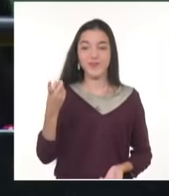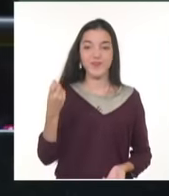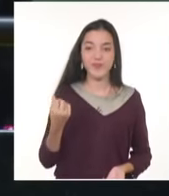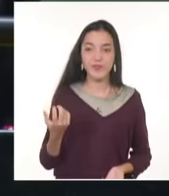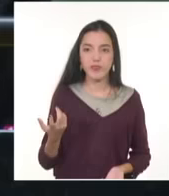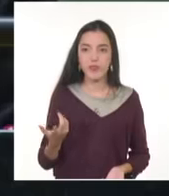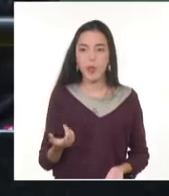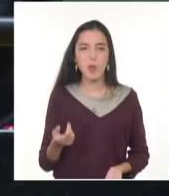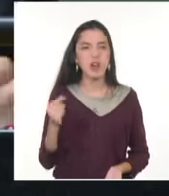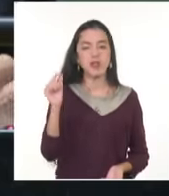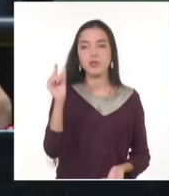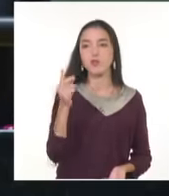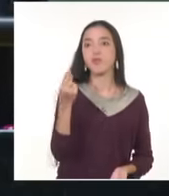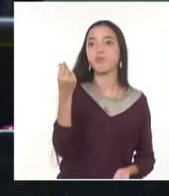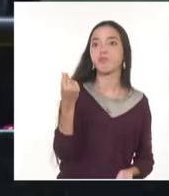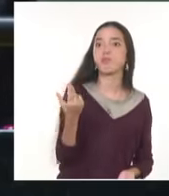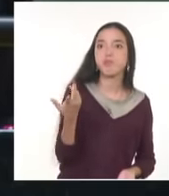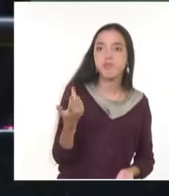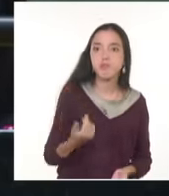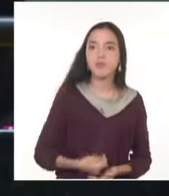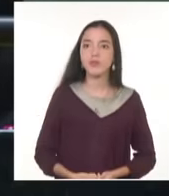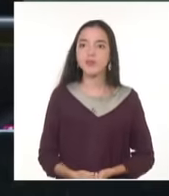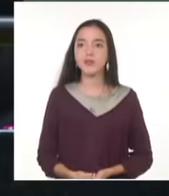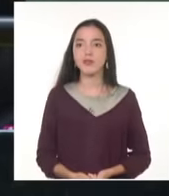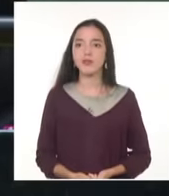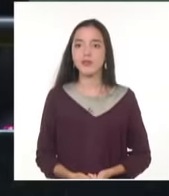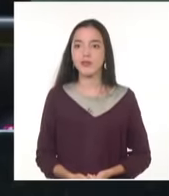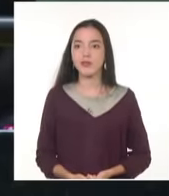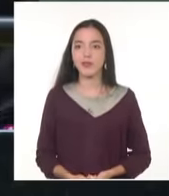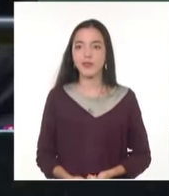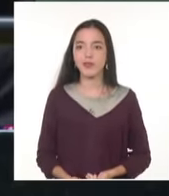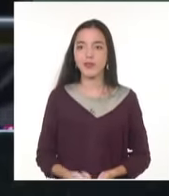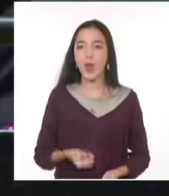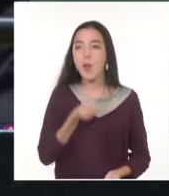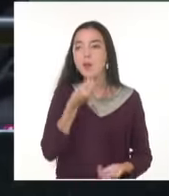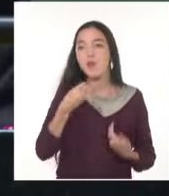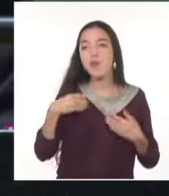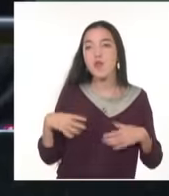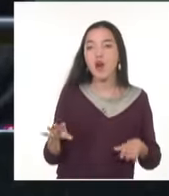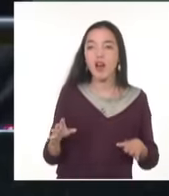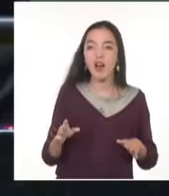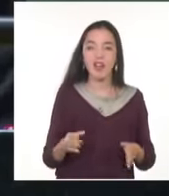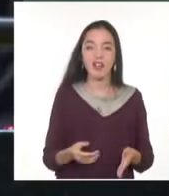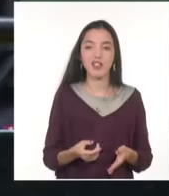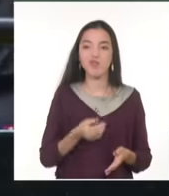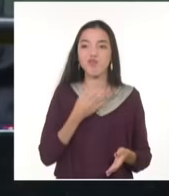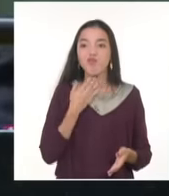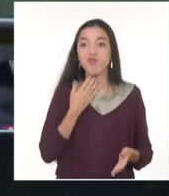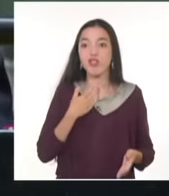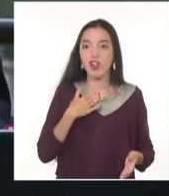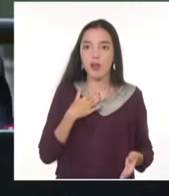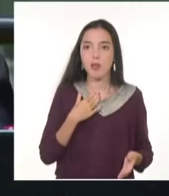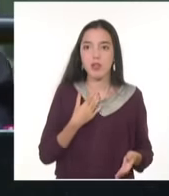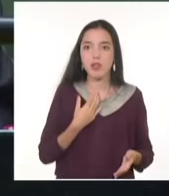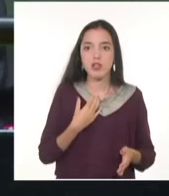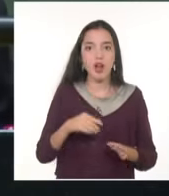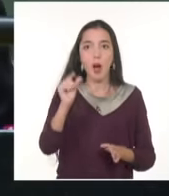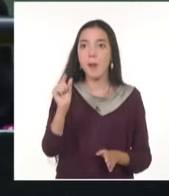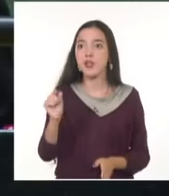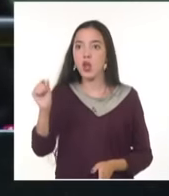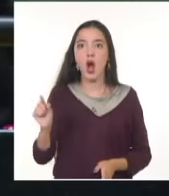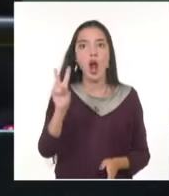riqueza ínfimo, podrían salir de la pobreza 2.000 millones de